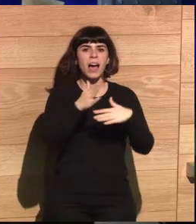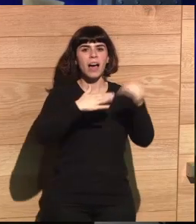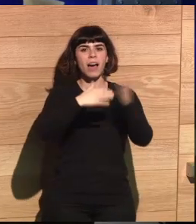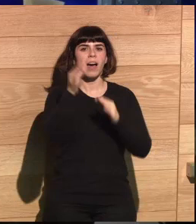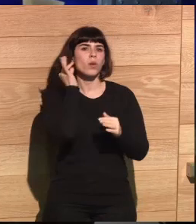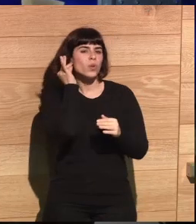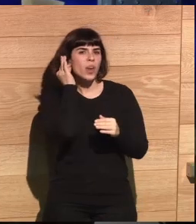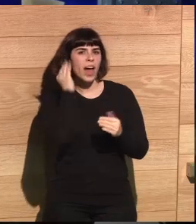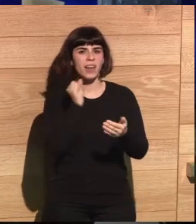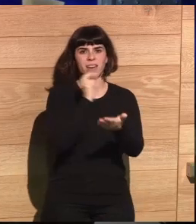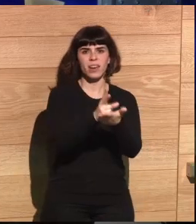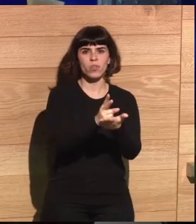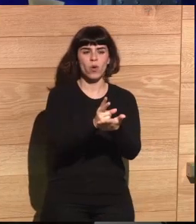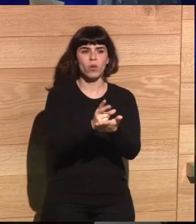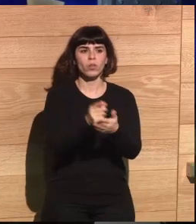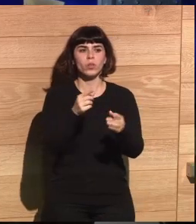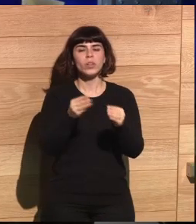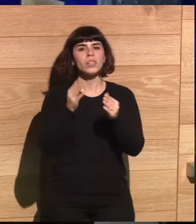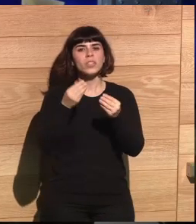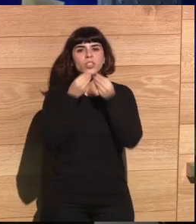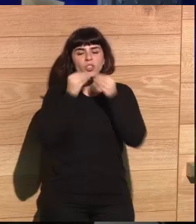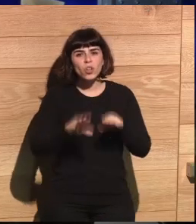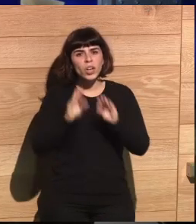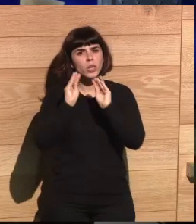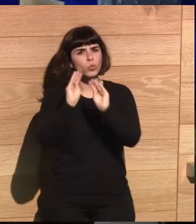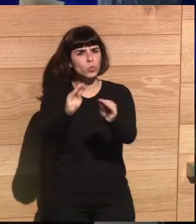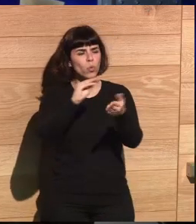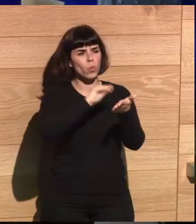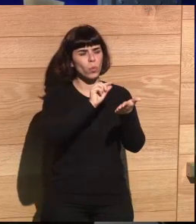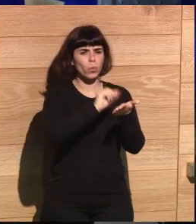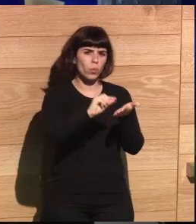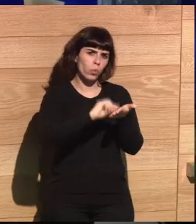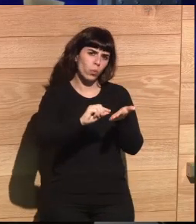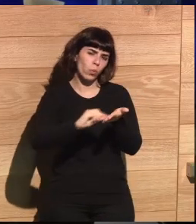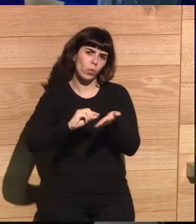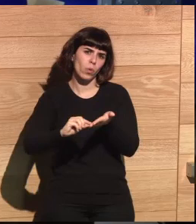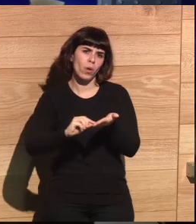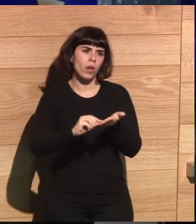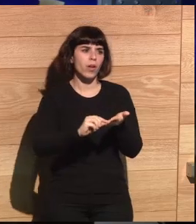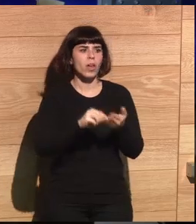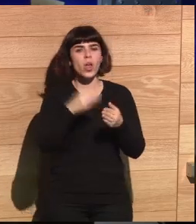el reto de escribir su propia historia, la de la joven poetisa Loreto Sesma.